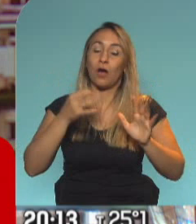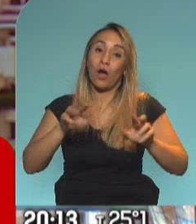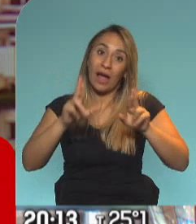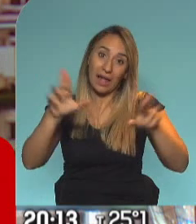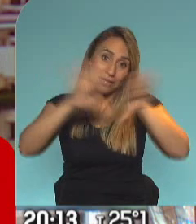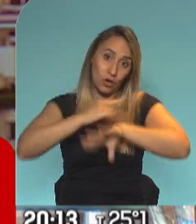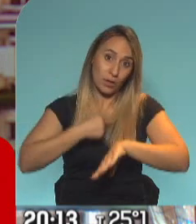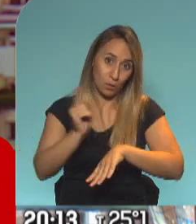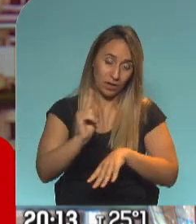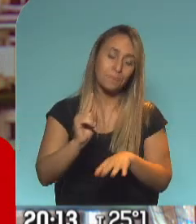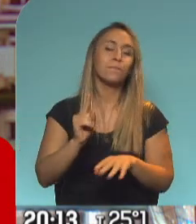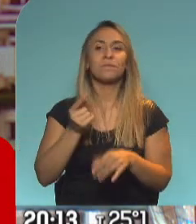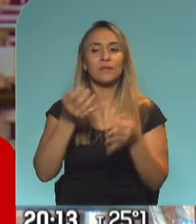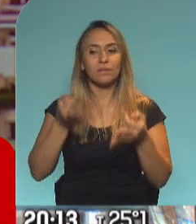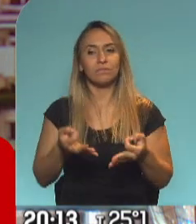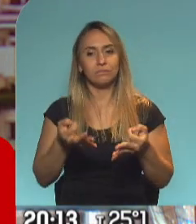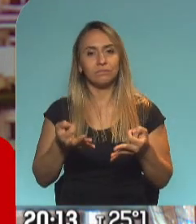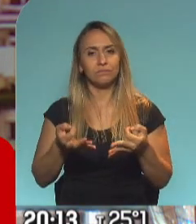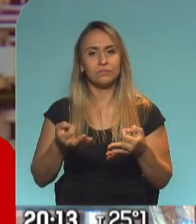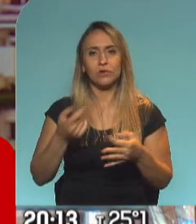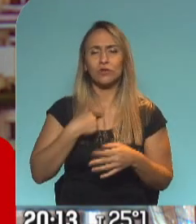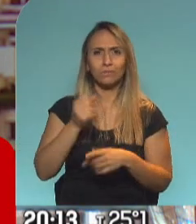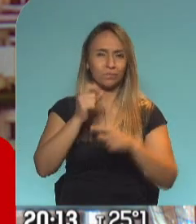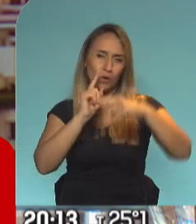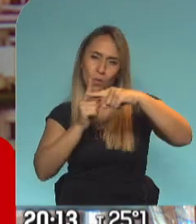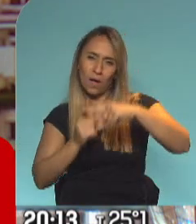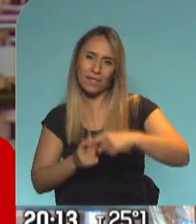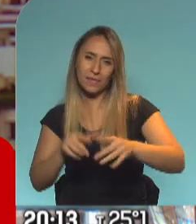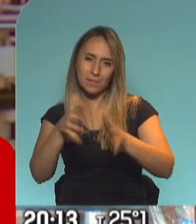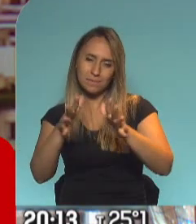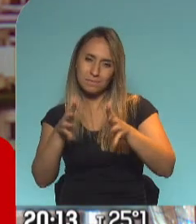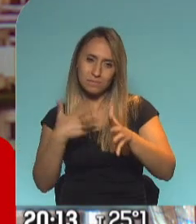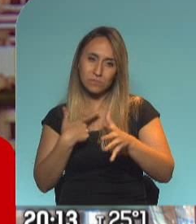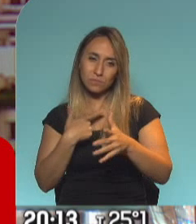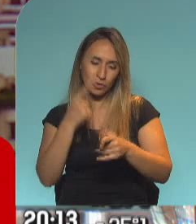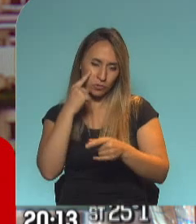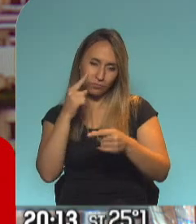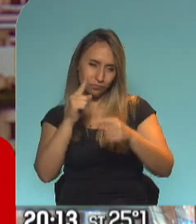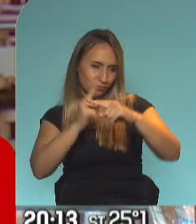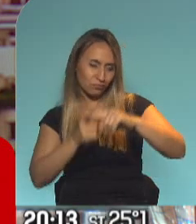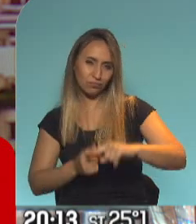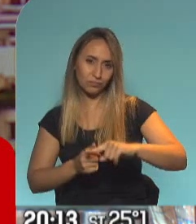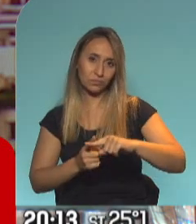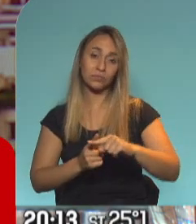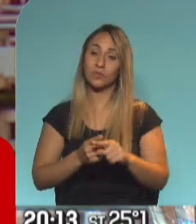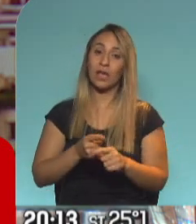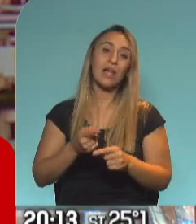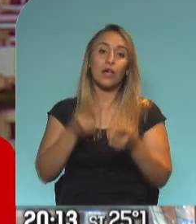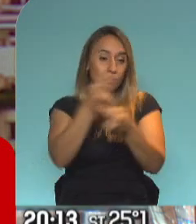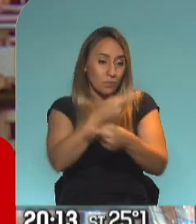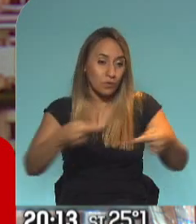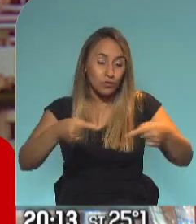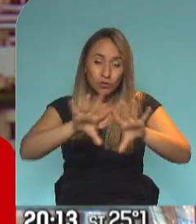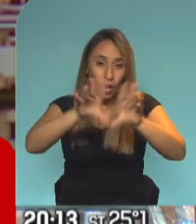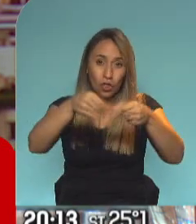A ver. Pero yo estuve sacando la cuenta de acuerdo a mis márgenes brutos. Nosotros tenemos todos los insumos en